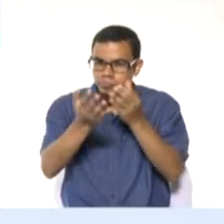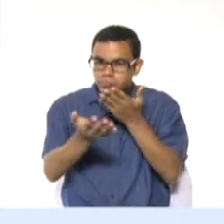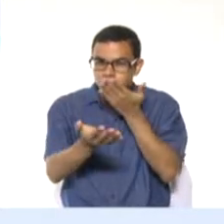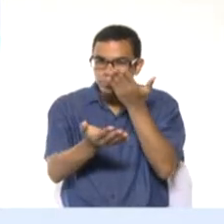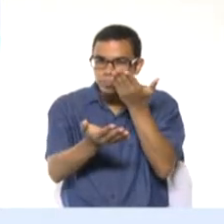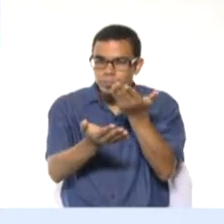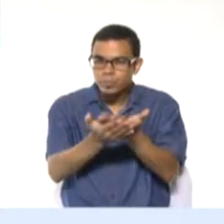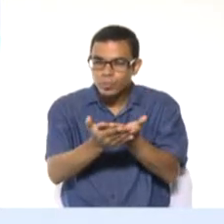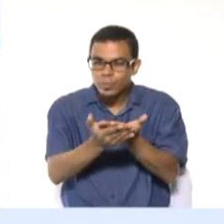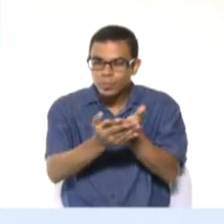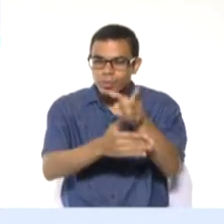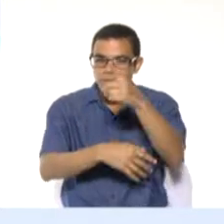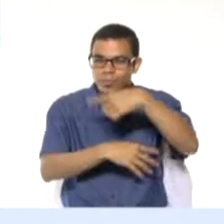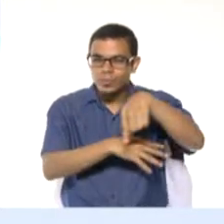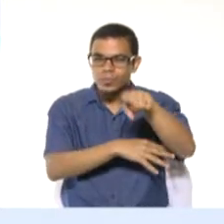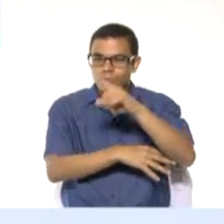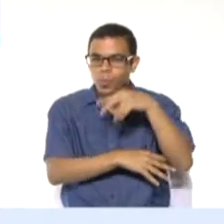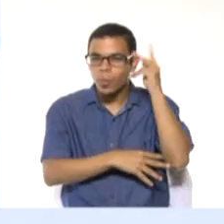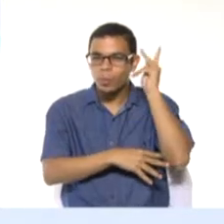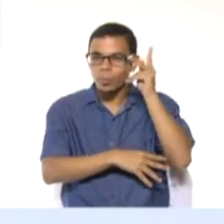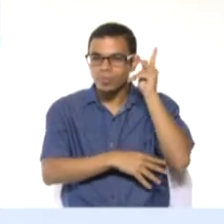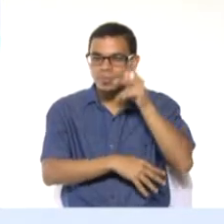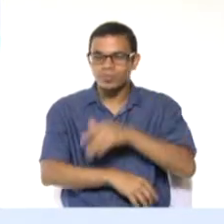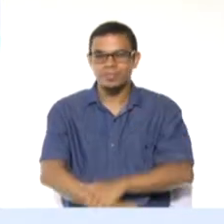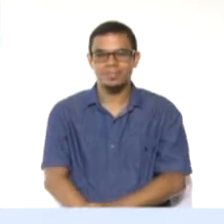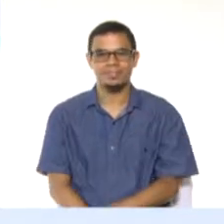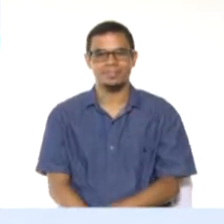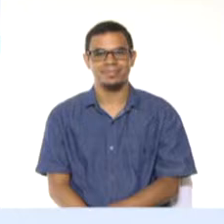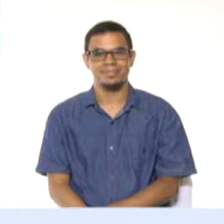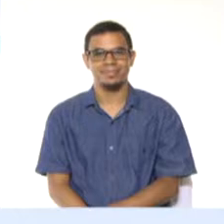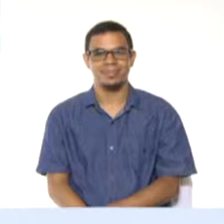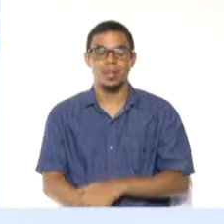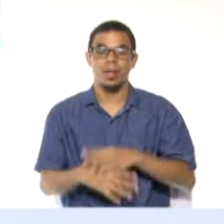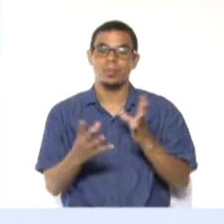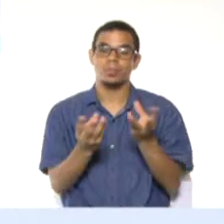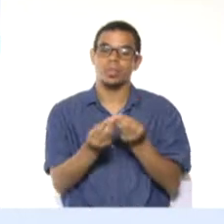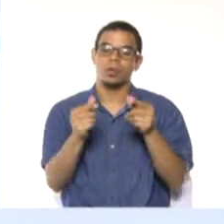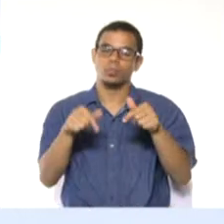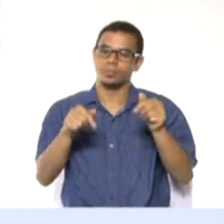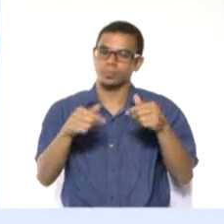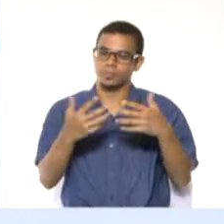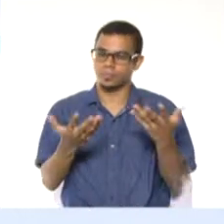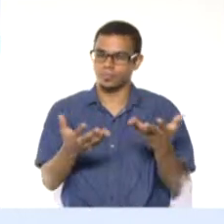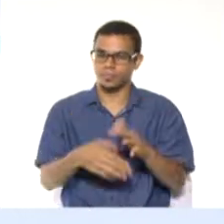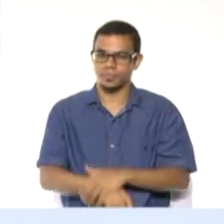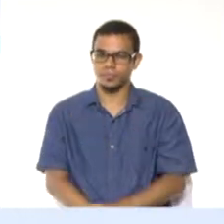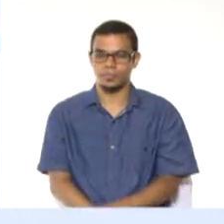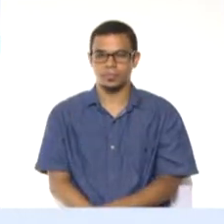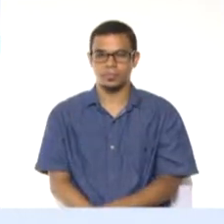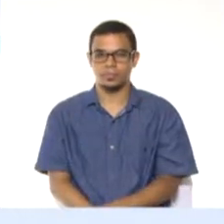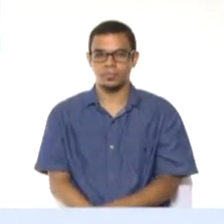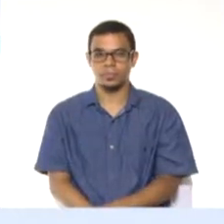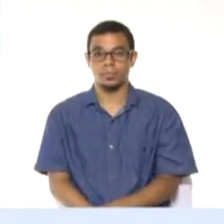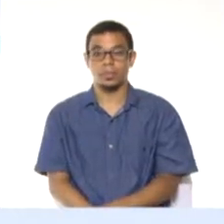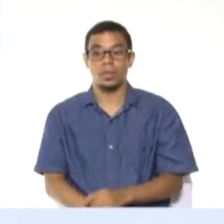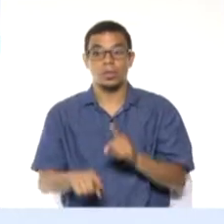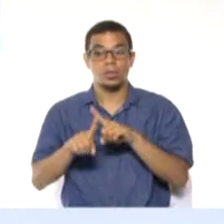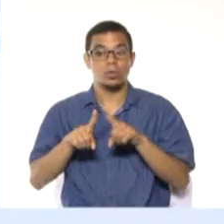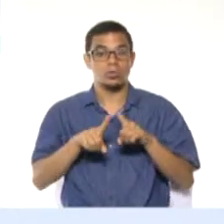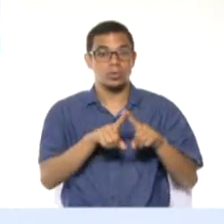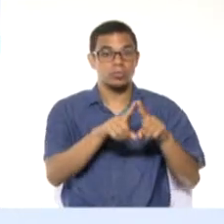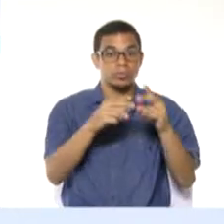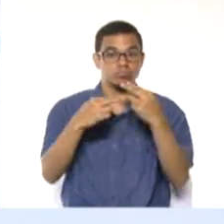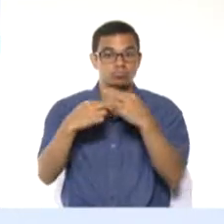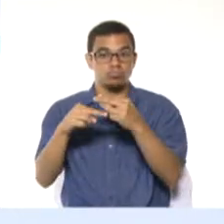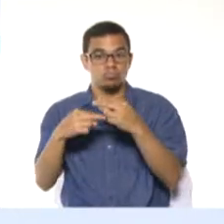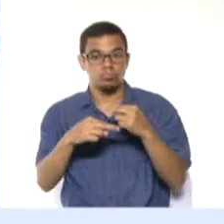orientaciones y clases que nos traen nuestros profesores que nos acompañarán acá en esta programación del día de hoy, de los distintos